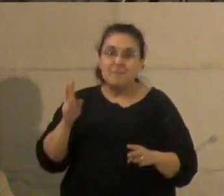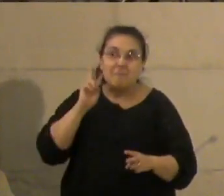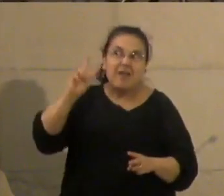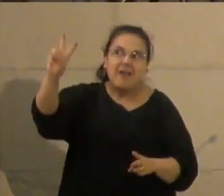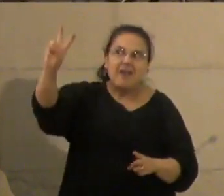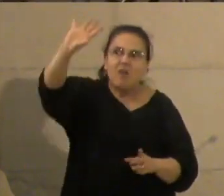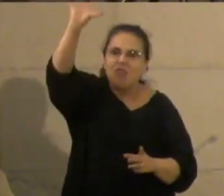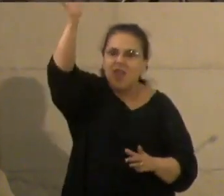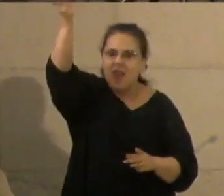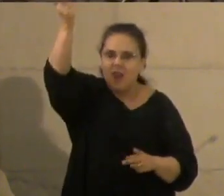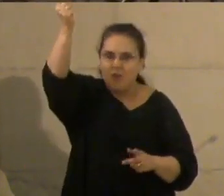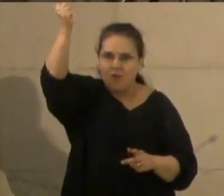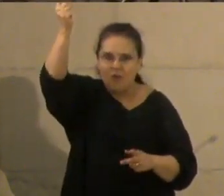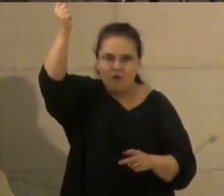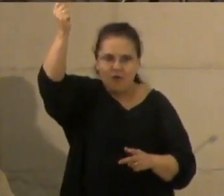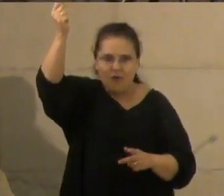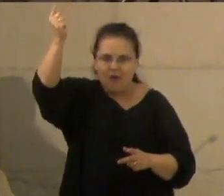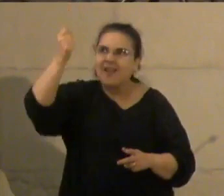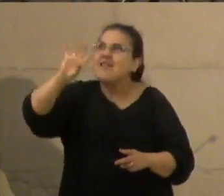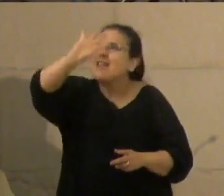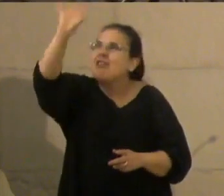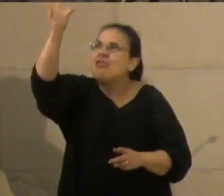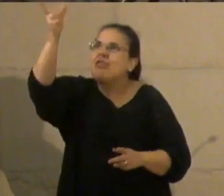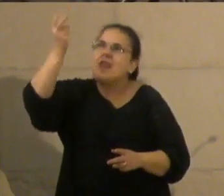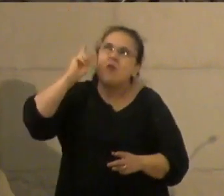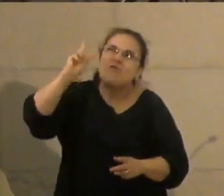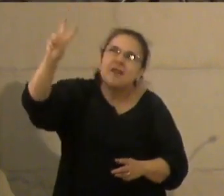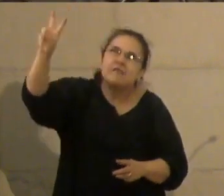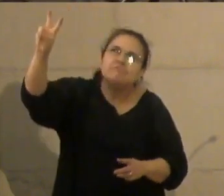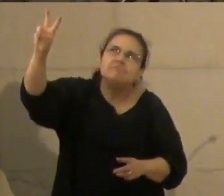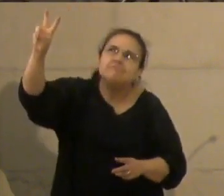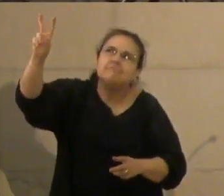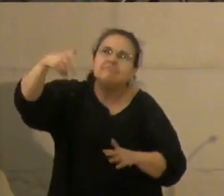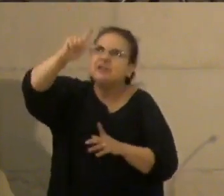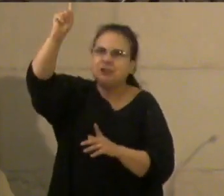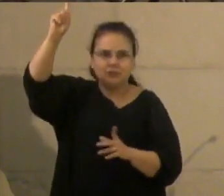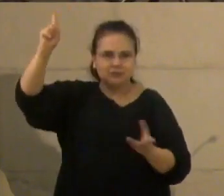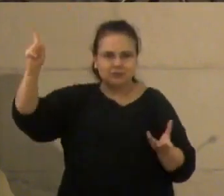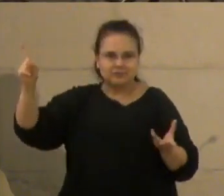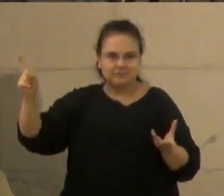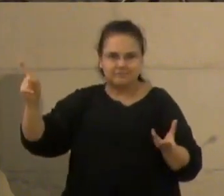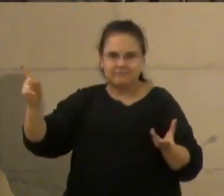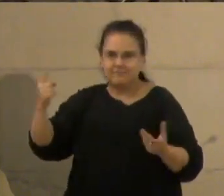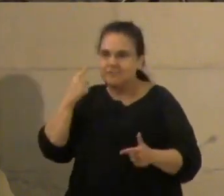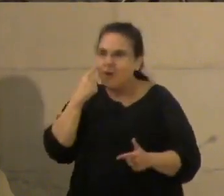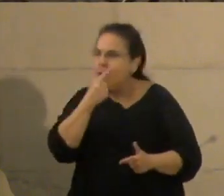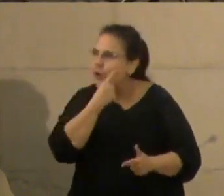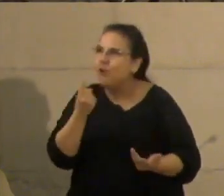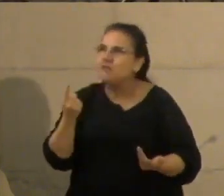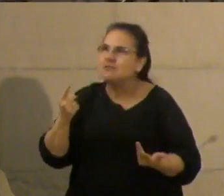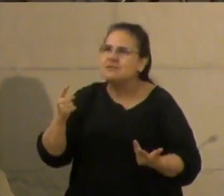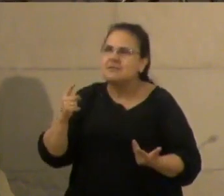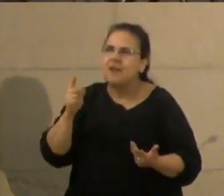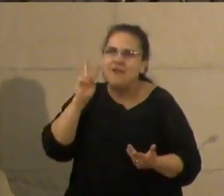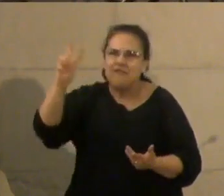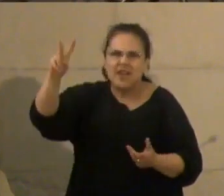cielo. Mirar al cielo y mirar desde Dios. Con sus ojos, mirar nuestra